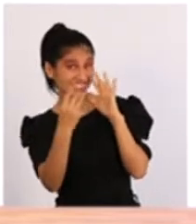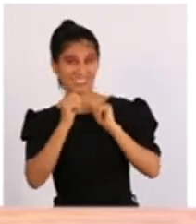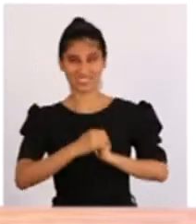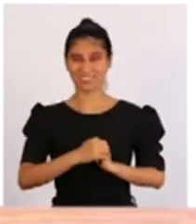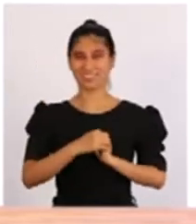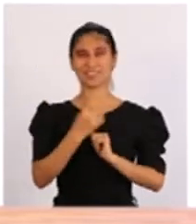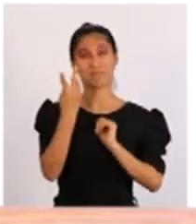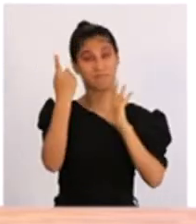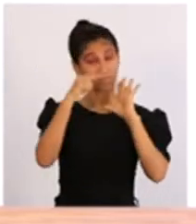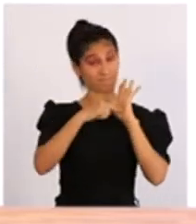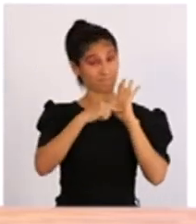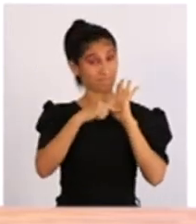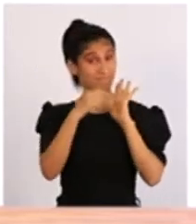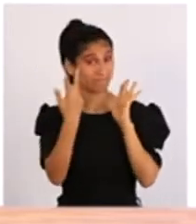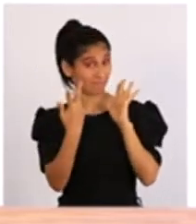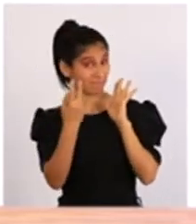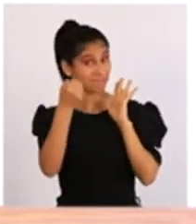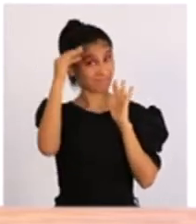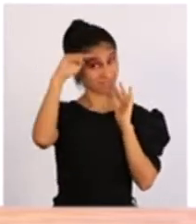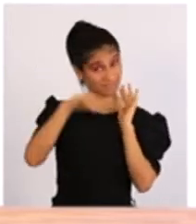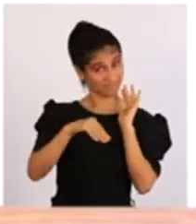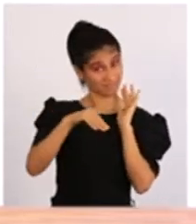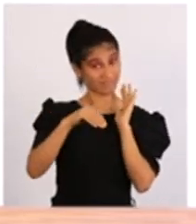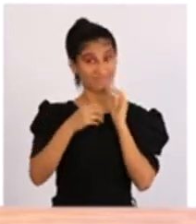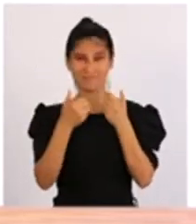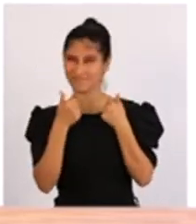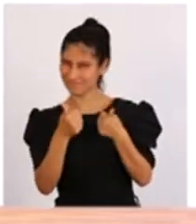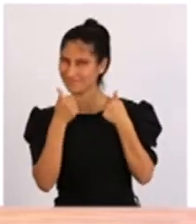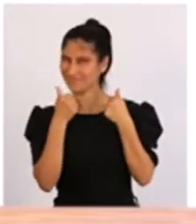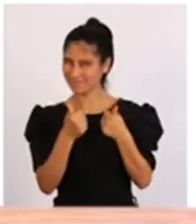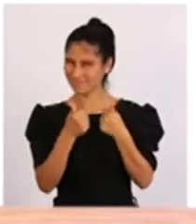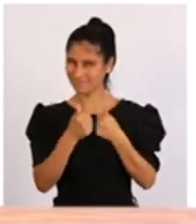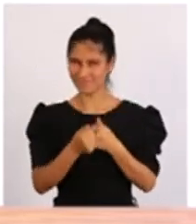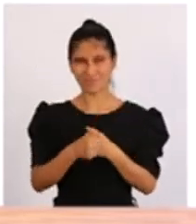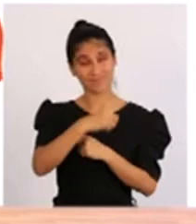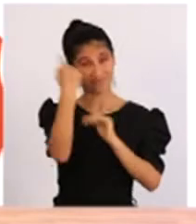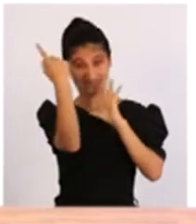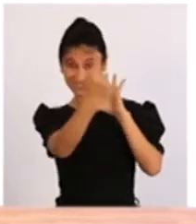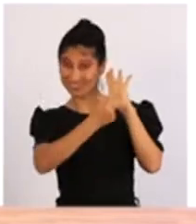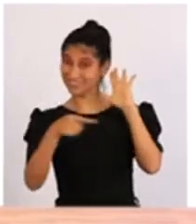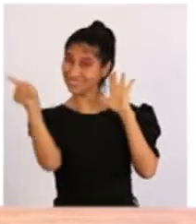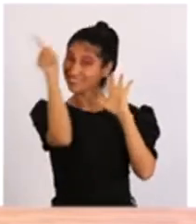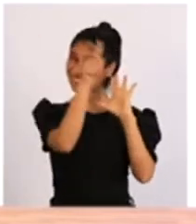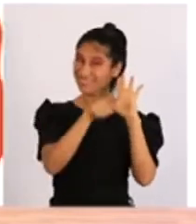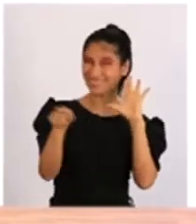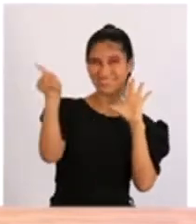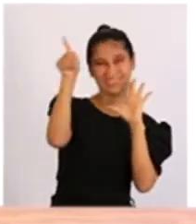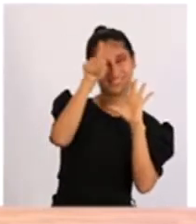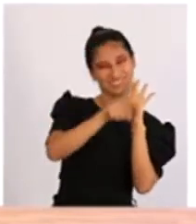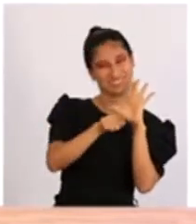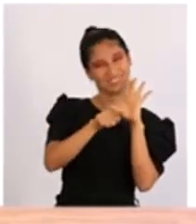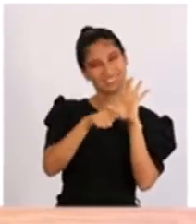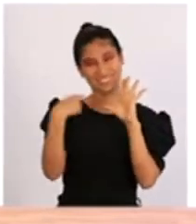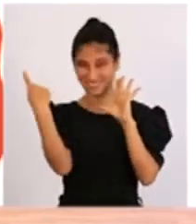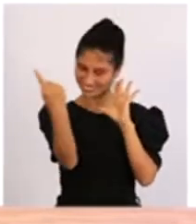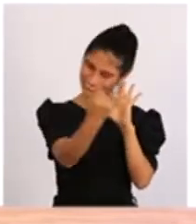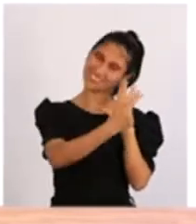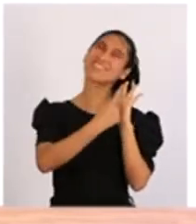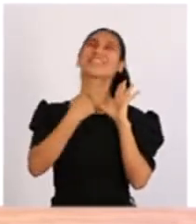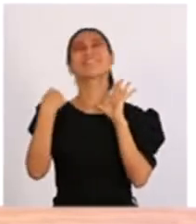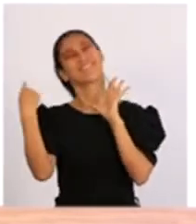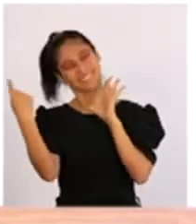4, arriba, abajo, arriba, abajo. Muy bien, círculo y cambiamos de